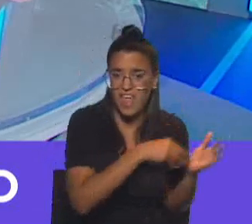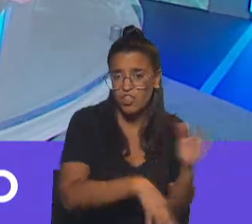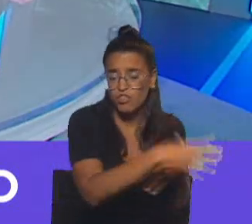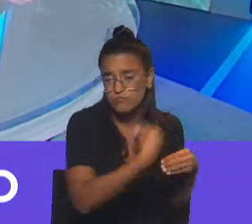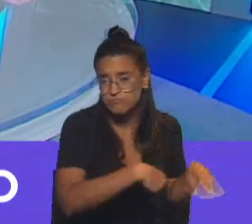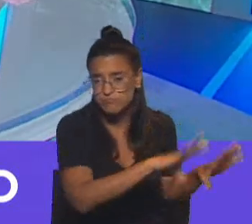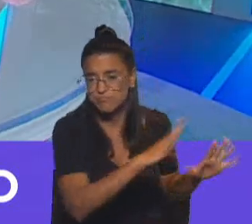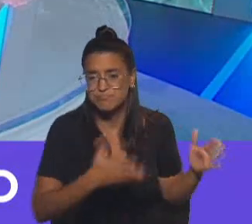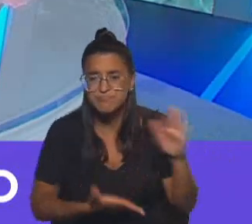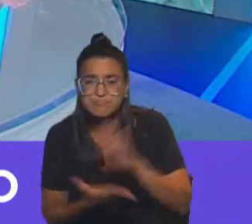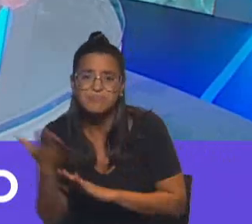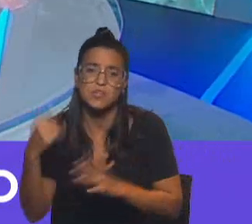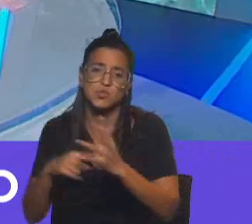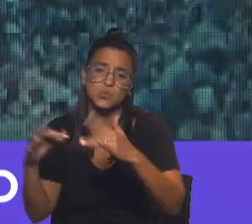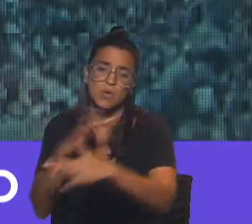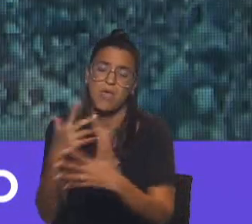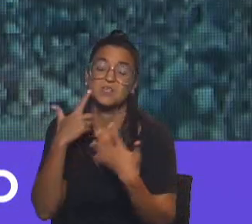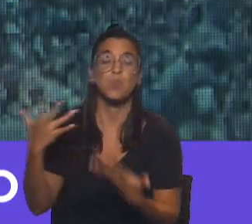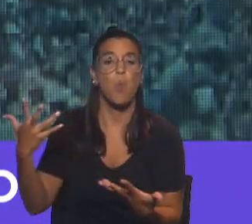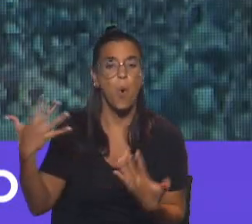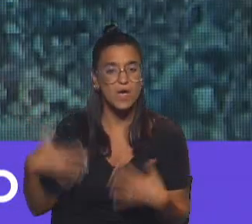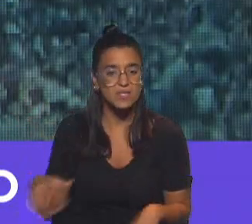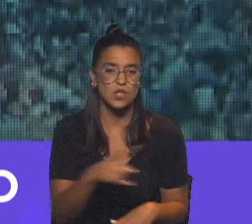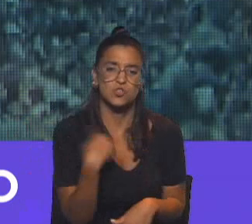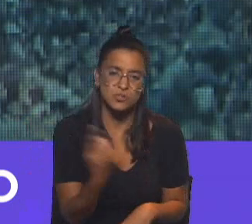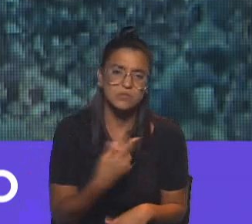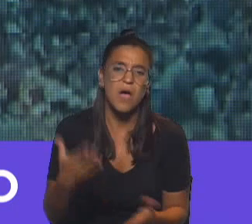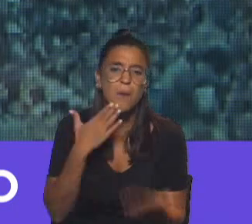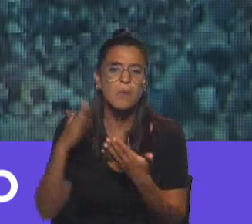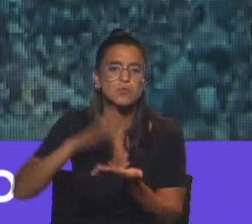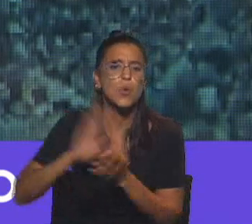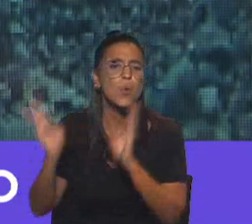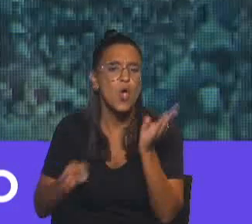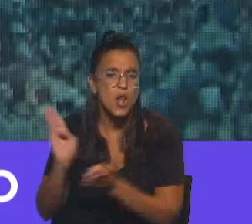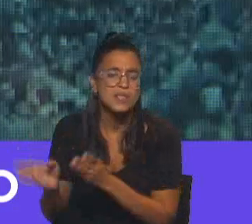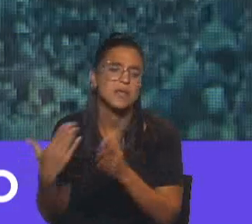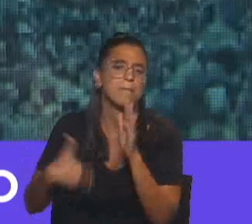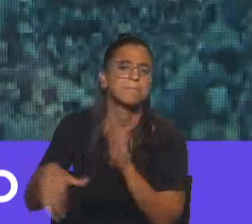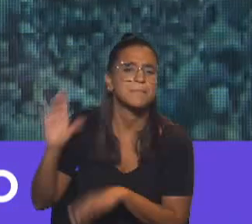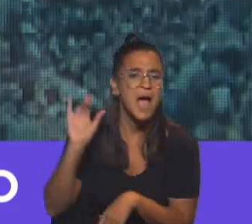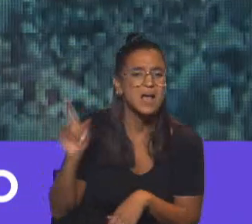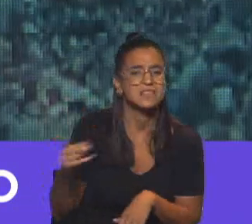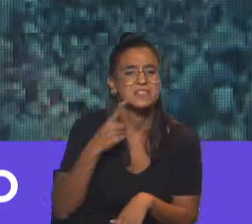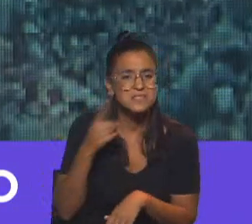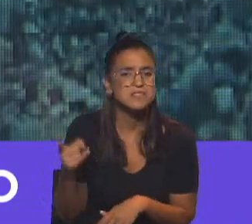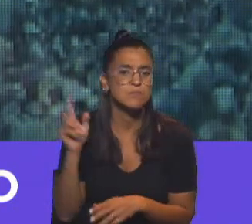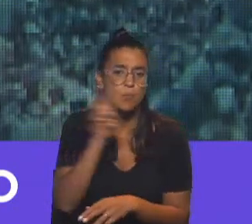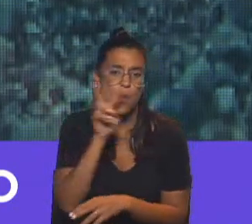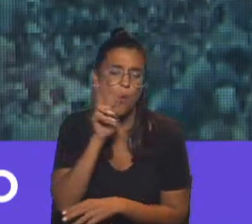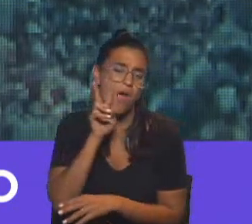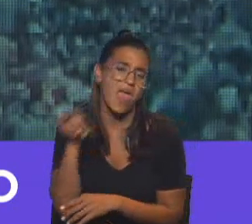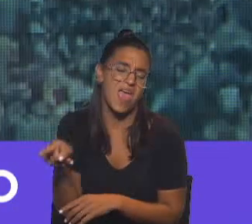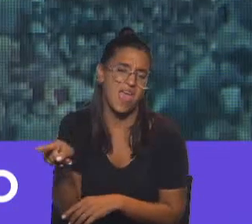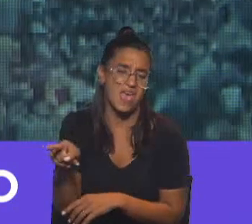territorio expuestas en las ciudades, sabemos y hablamos permanentemente, se habla de esas violencias y en particular a las mujeres